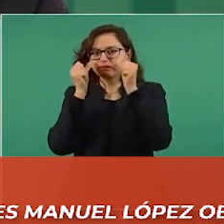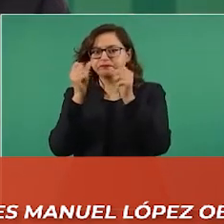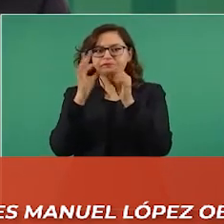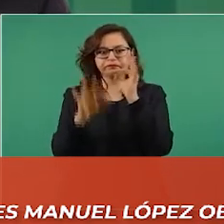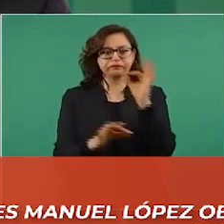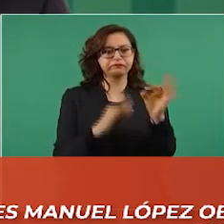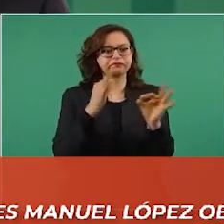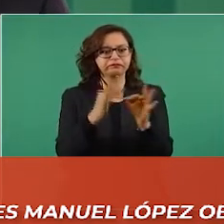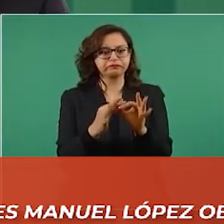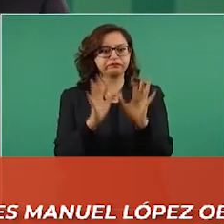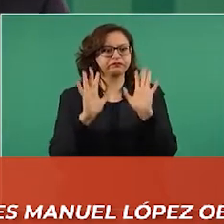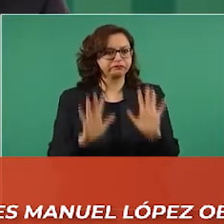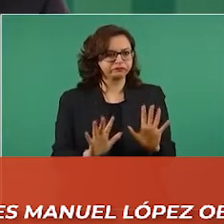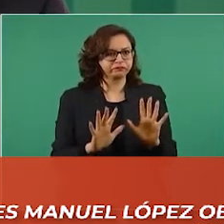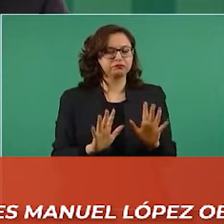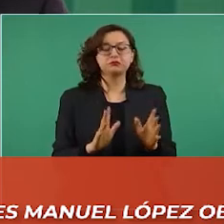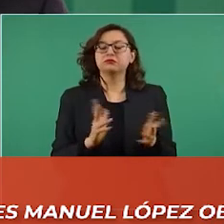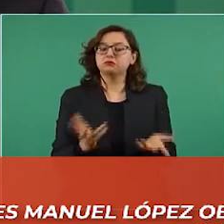se aplica una consulta